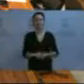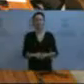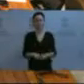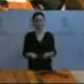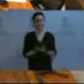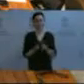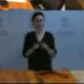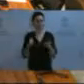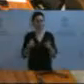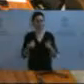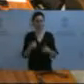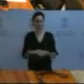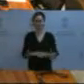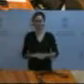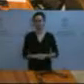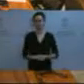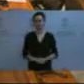presentamos